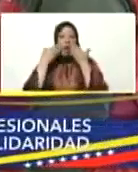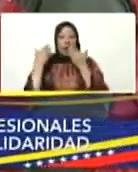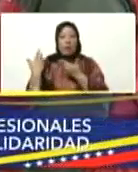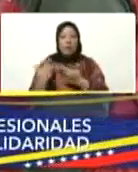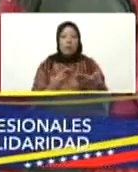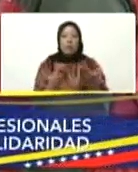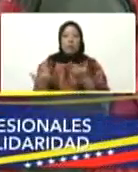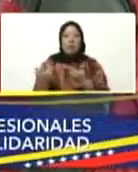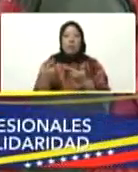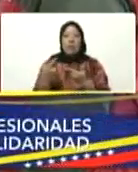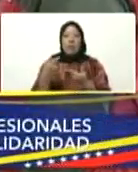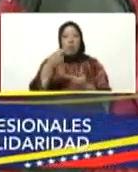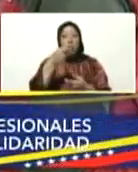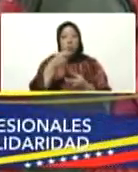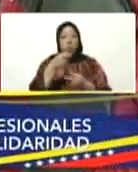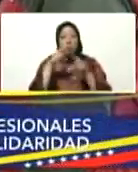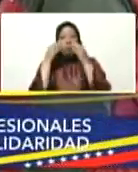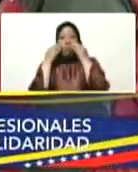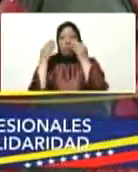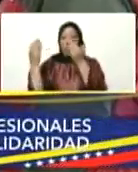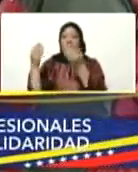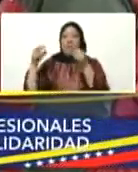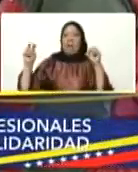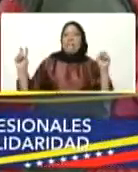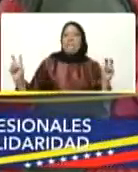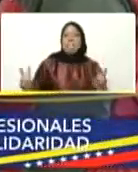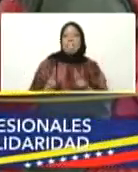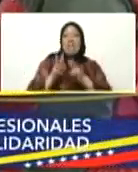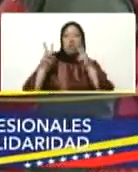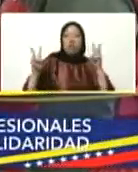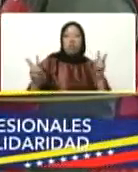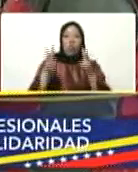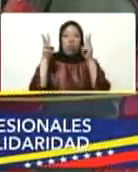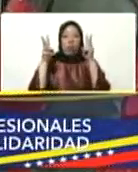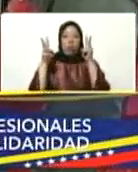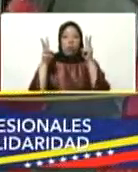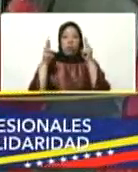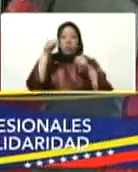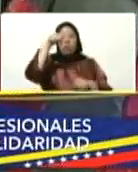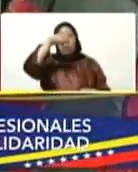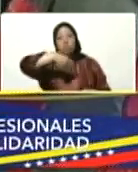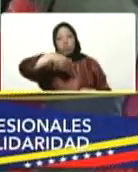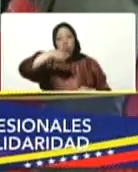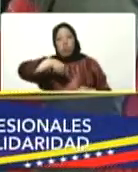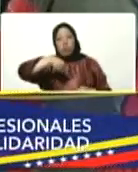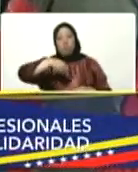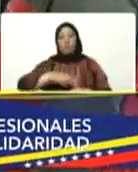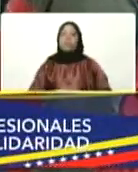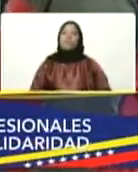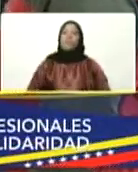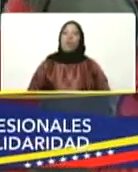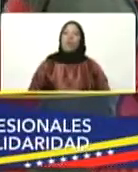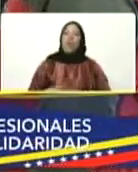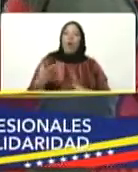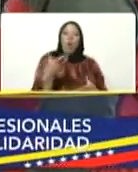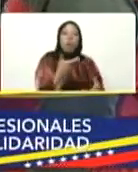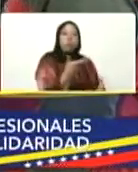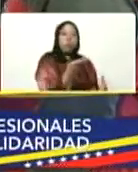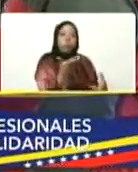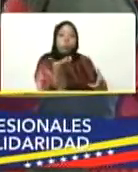aquí con la espada victoriosa, a esta brigada de bomberos y